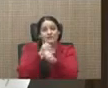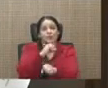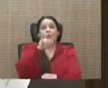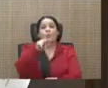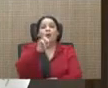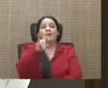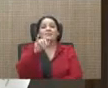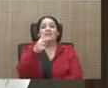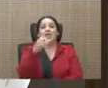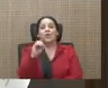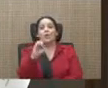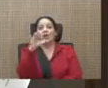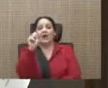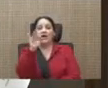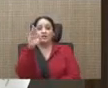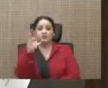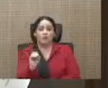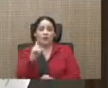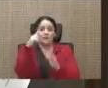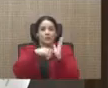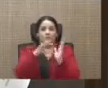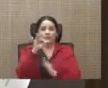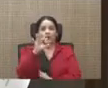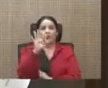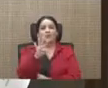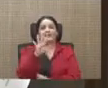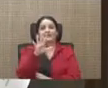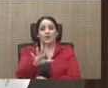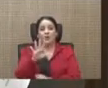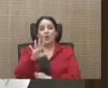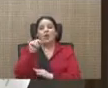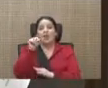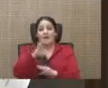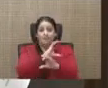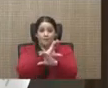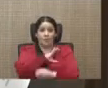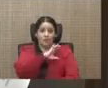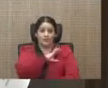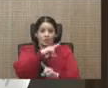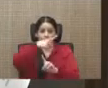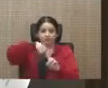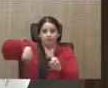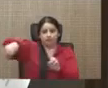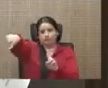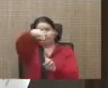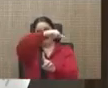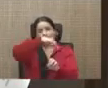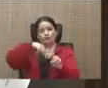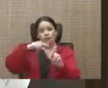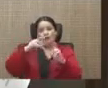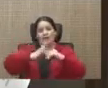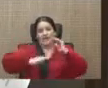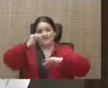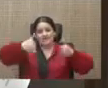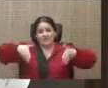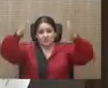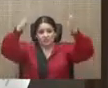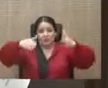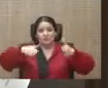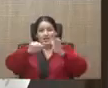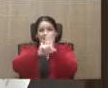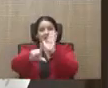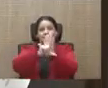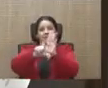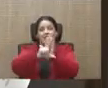incidente de 1995, cuando la fuerza pública rodeó los edificios de la Asamblea Legislativa y oficiales desfilaron con